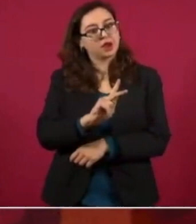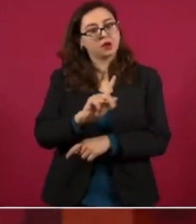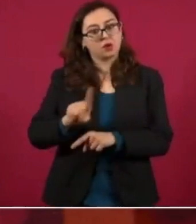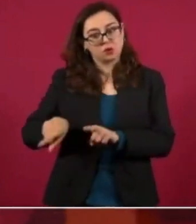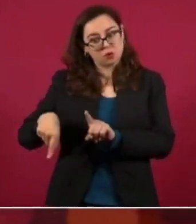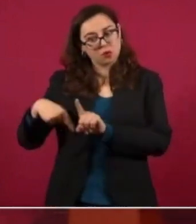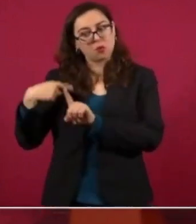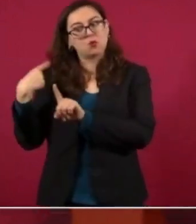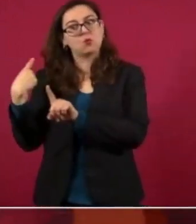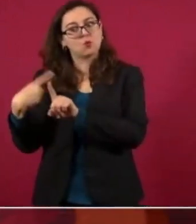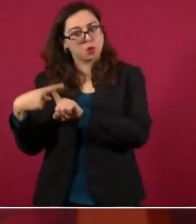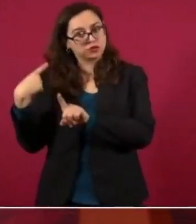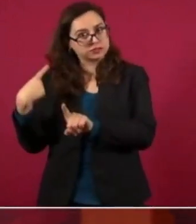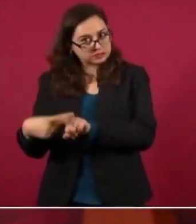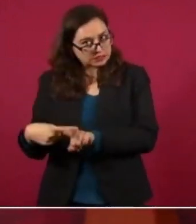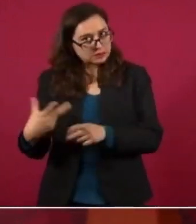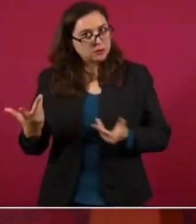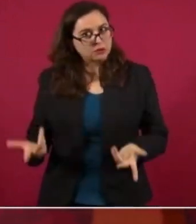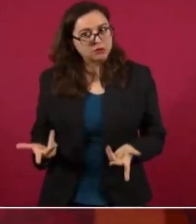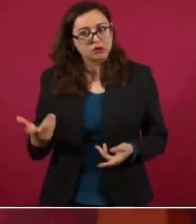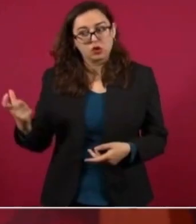Qué buena suerte